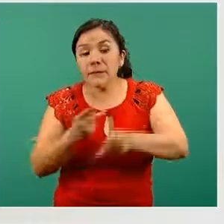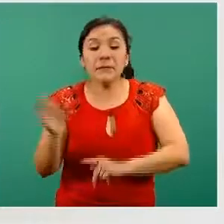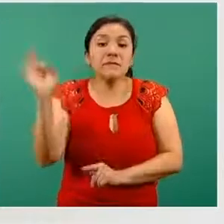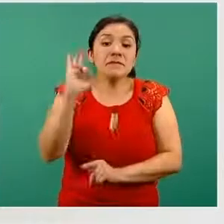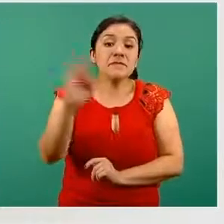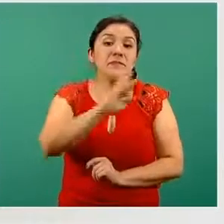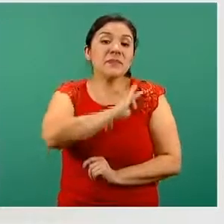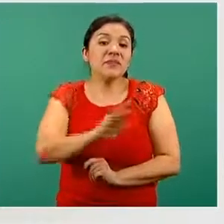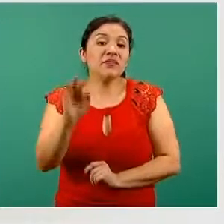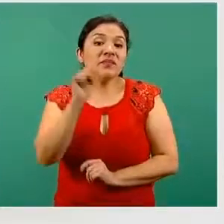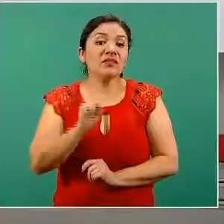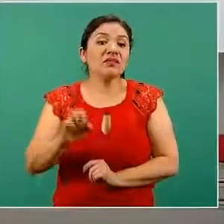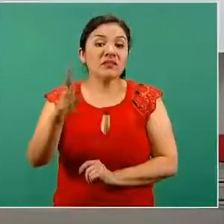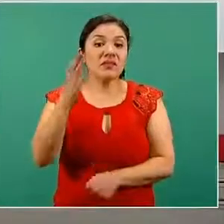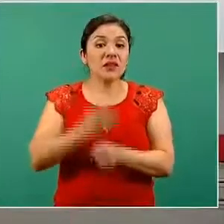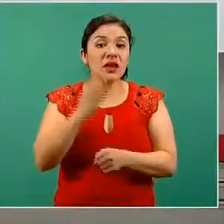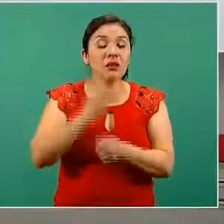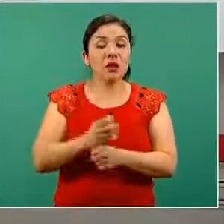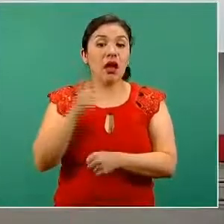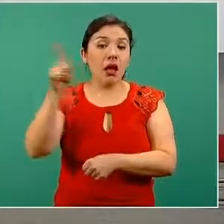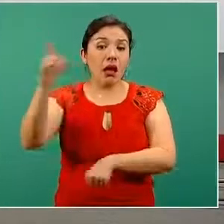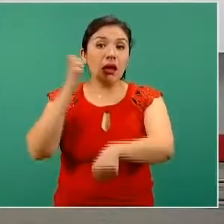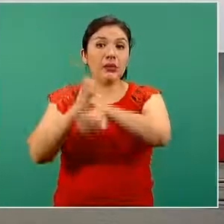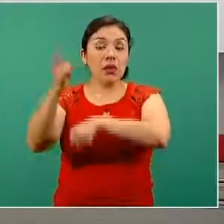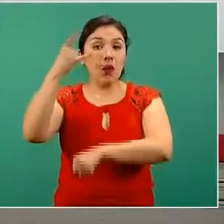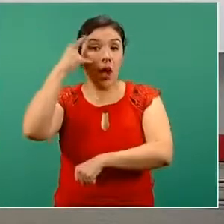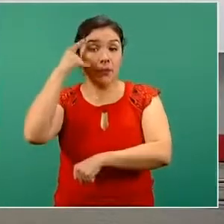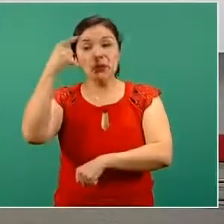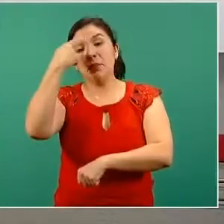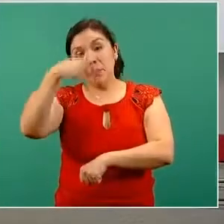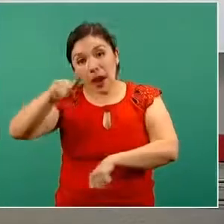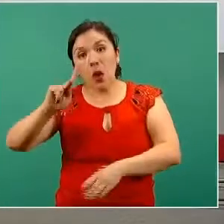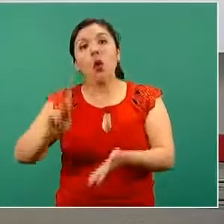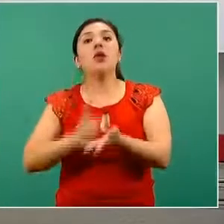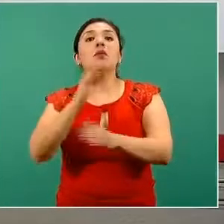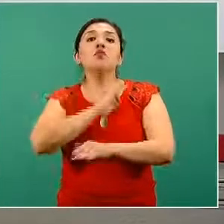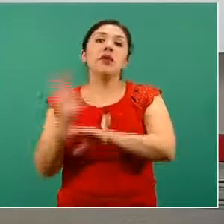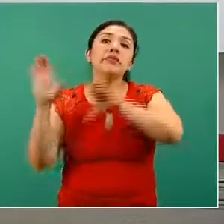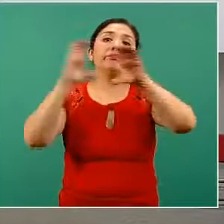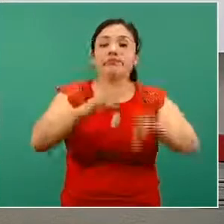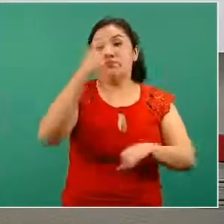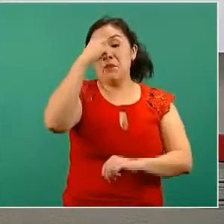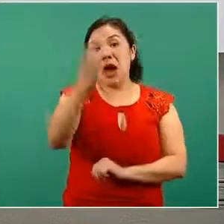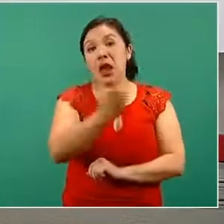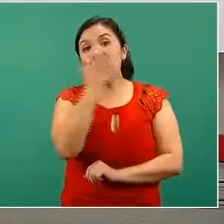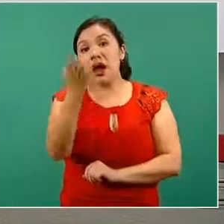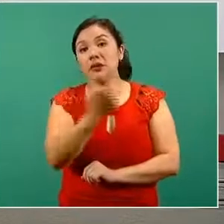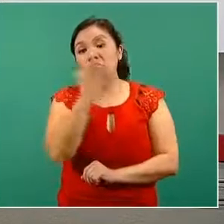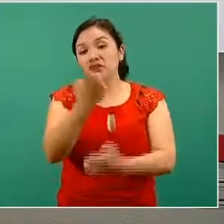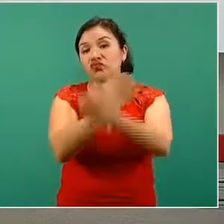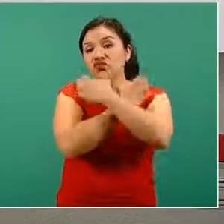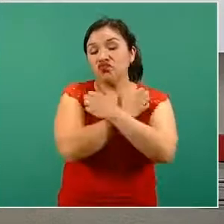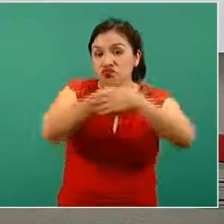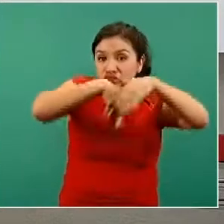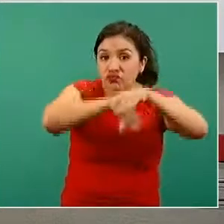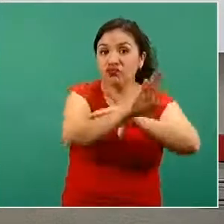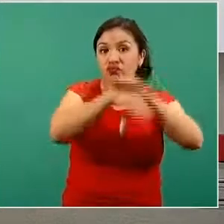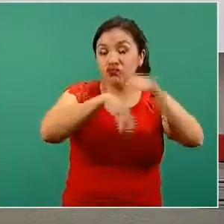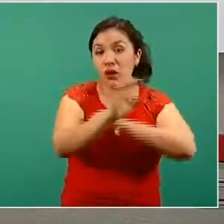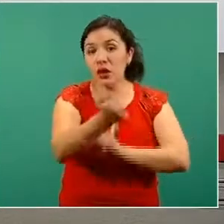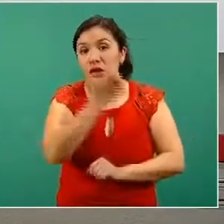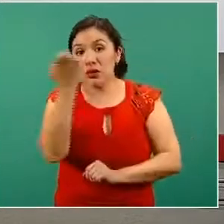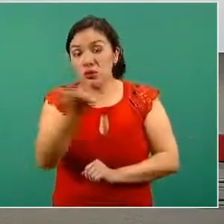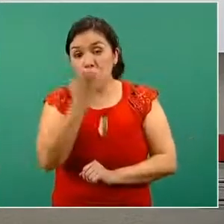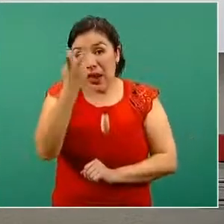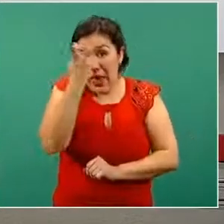podrá llevar, en este caso al estado de Campeche, a retomar sus clases de manera presencial, y obviamente también